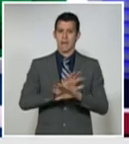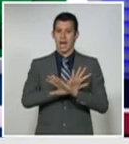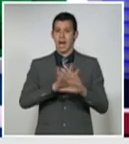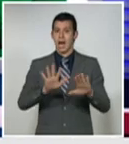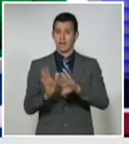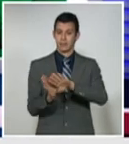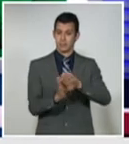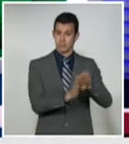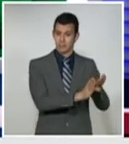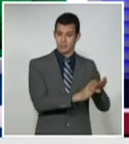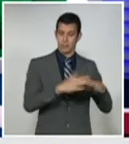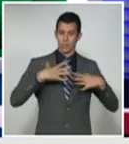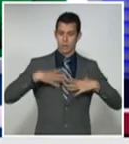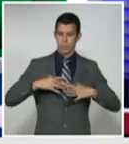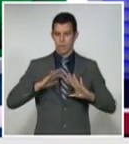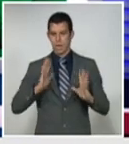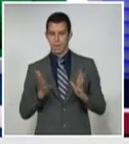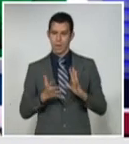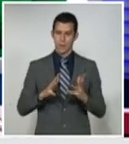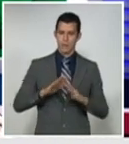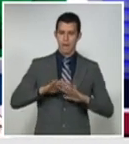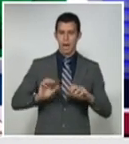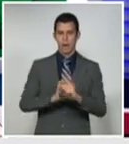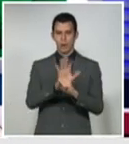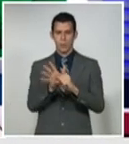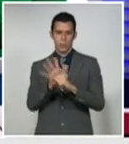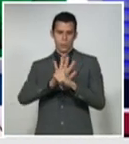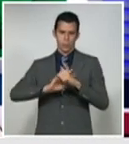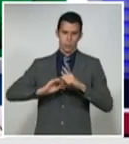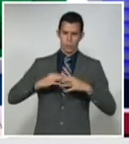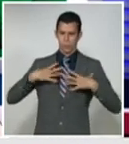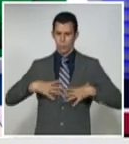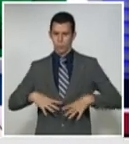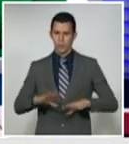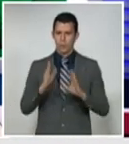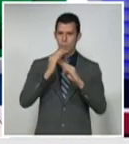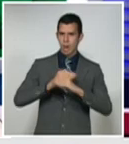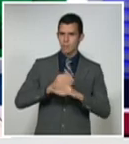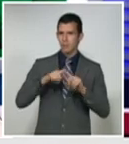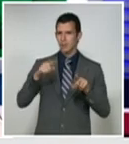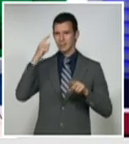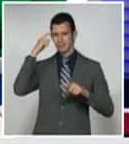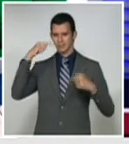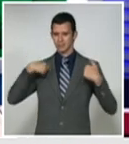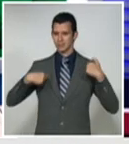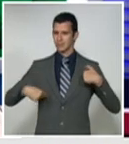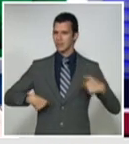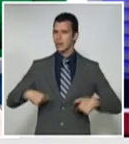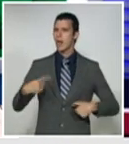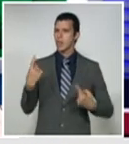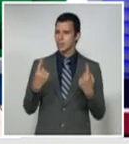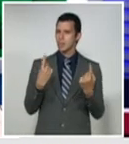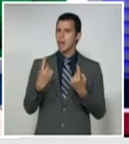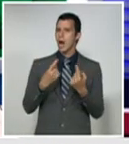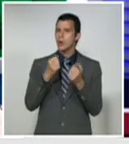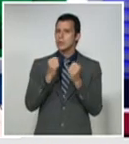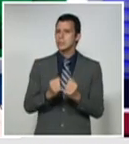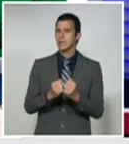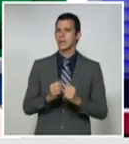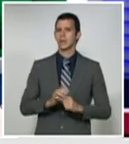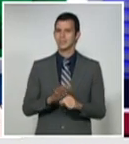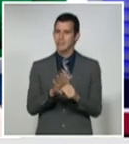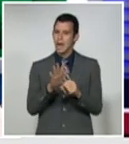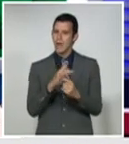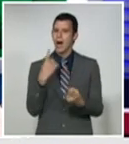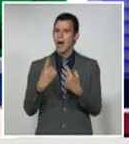misma, y de personas que han fallecido, realmente es un balance que no creo que el mundo pensara que se iba a